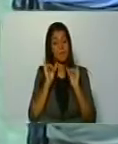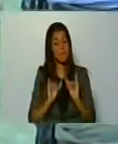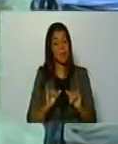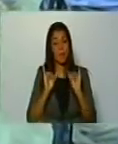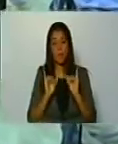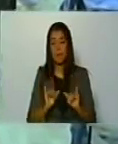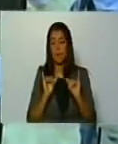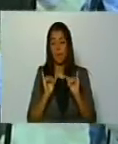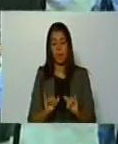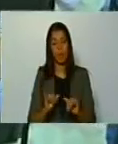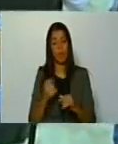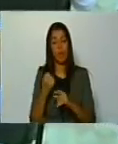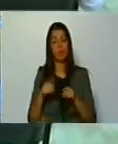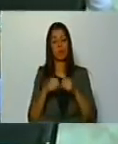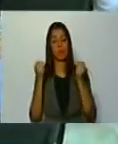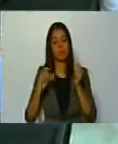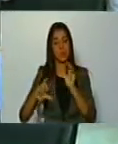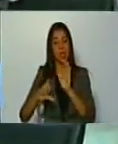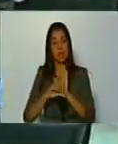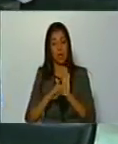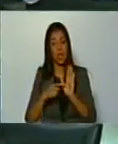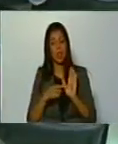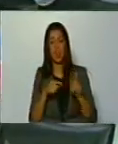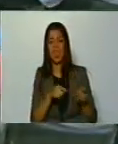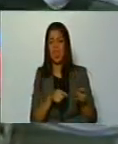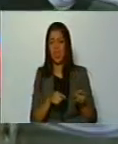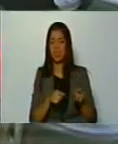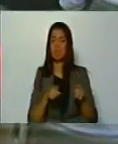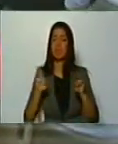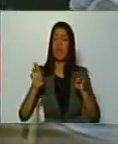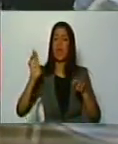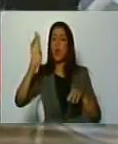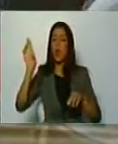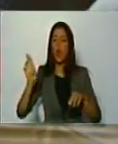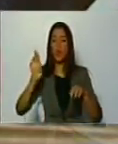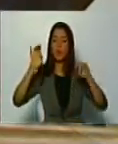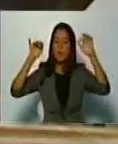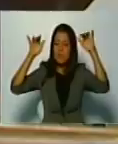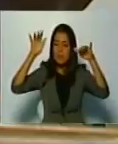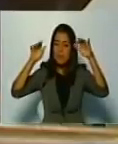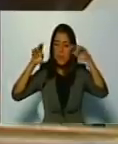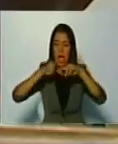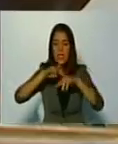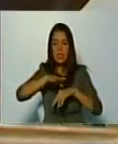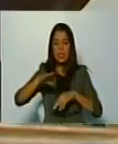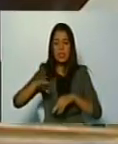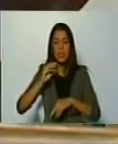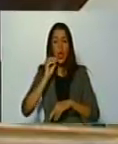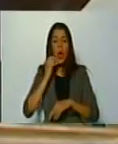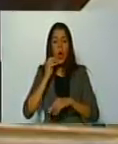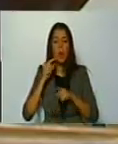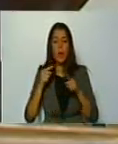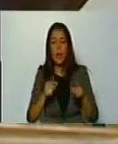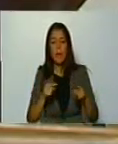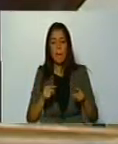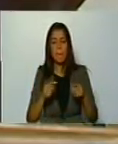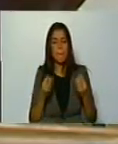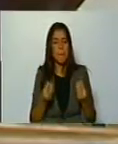los delitos de uso de niños, niñas y adolescentes para